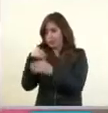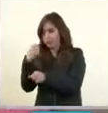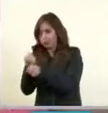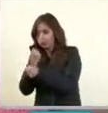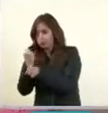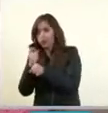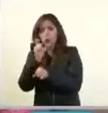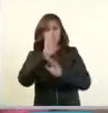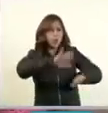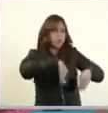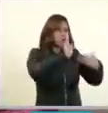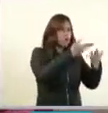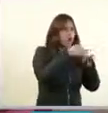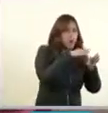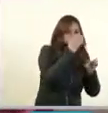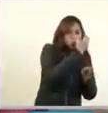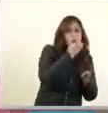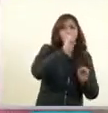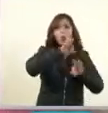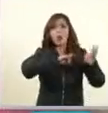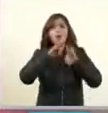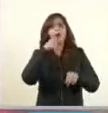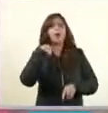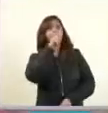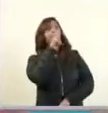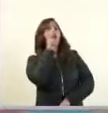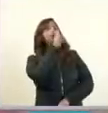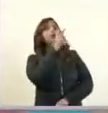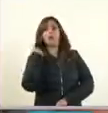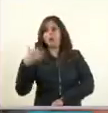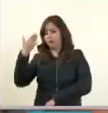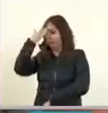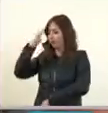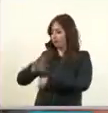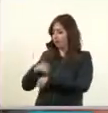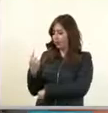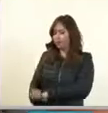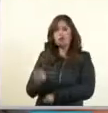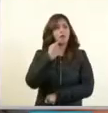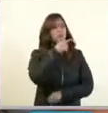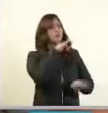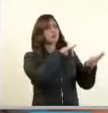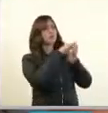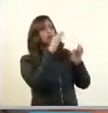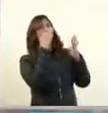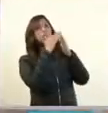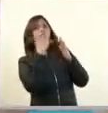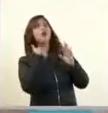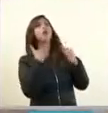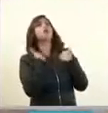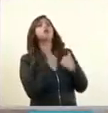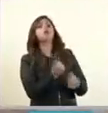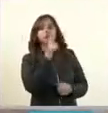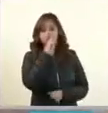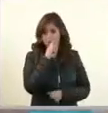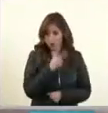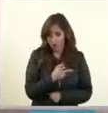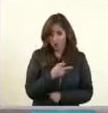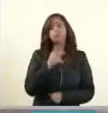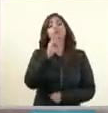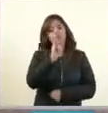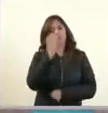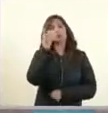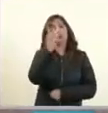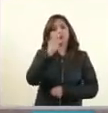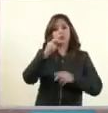En la casa se hace un ensayo de cómo funciona más adelante en la escuela, en un trabajo, en la sociedad. Entonces, claro, la